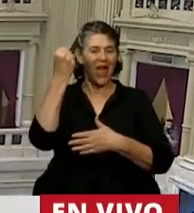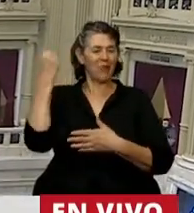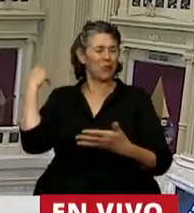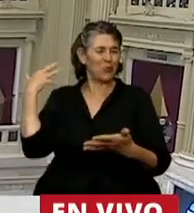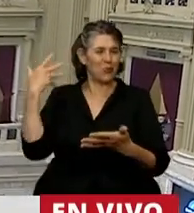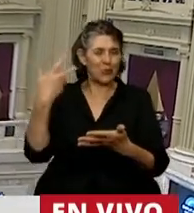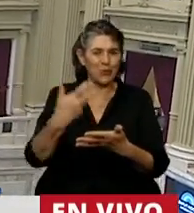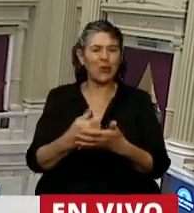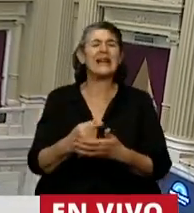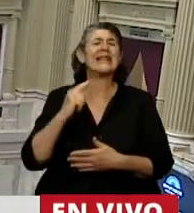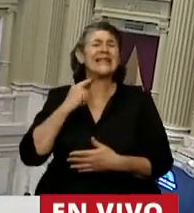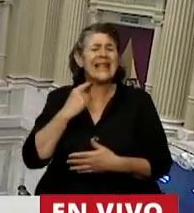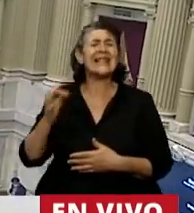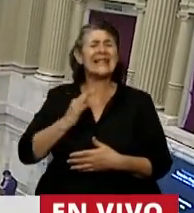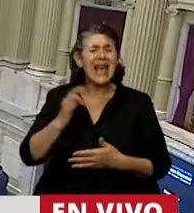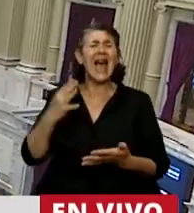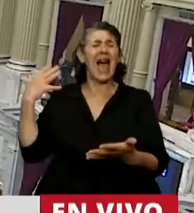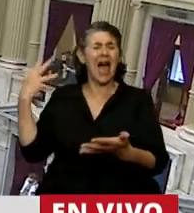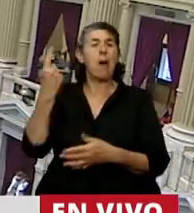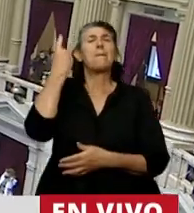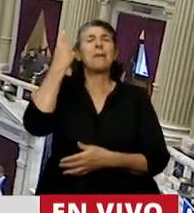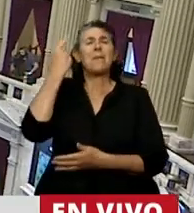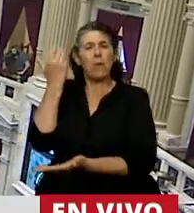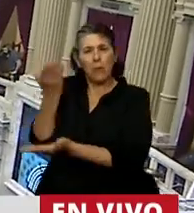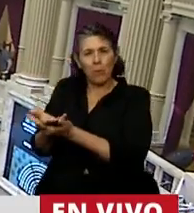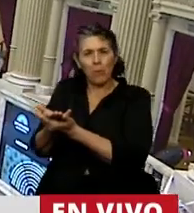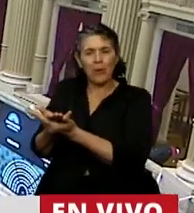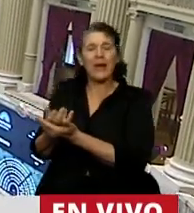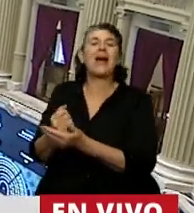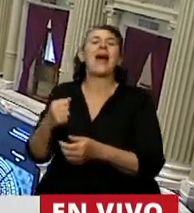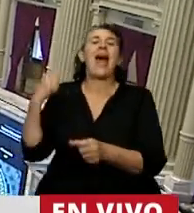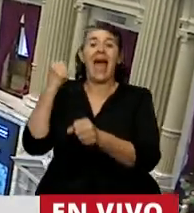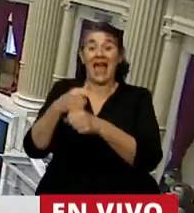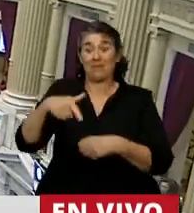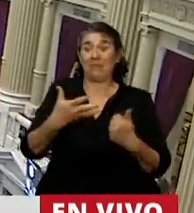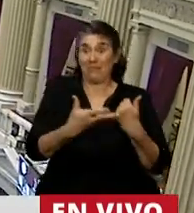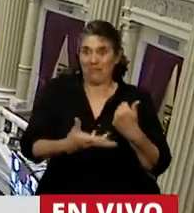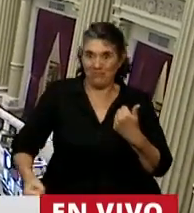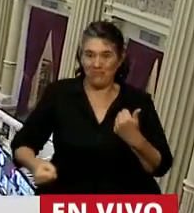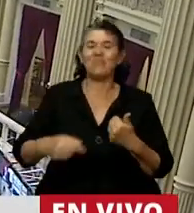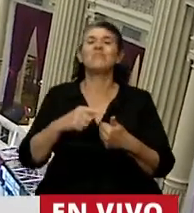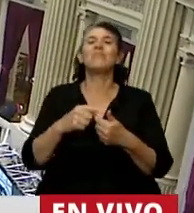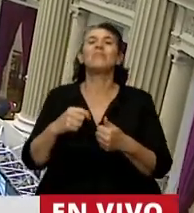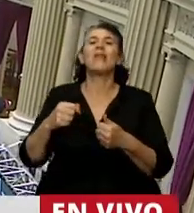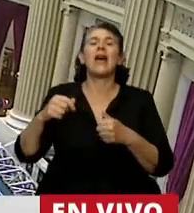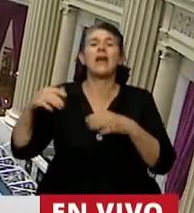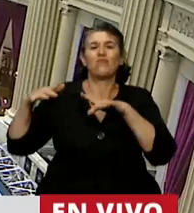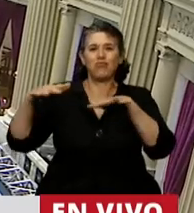de 13 años desde la primera presentación del proyecto de interrupción voluntaria del embarazo por parte de la